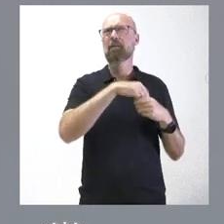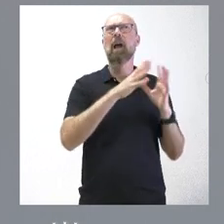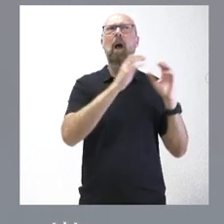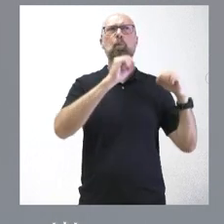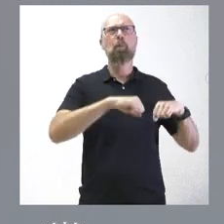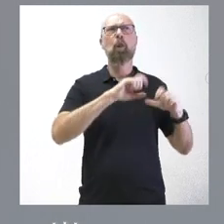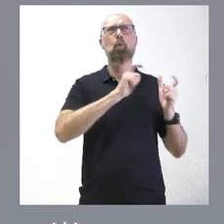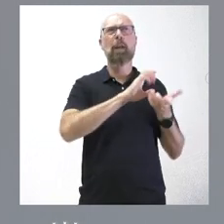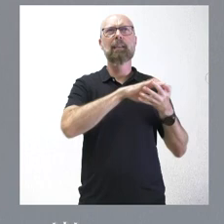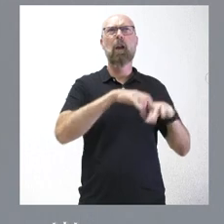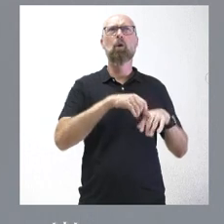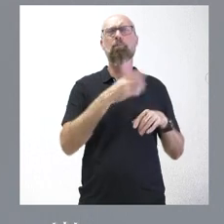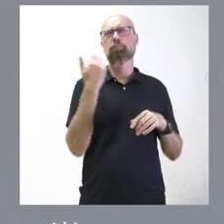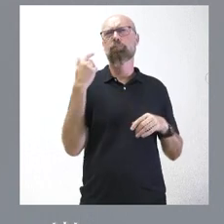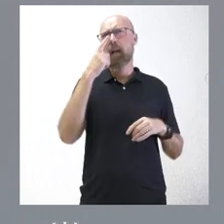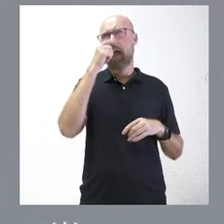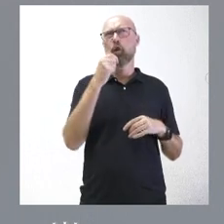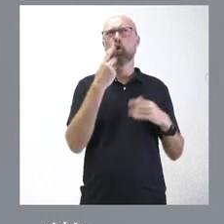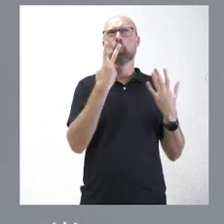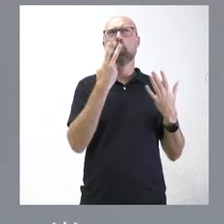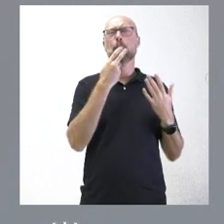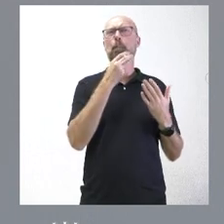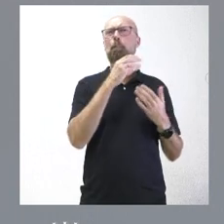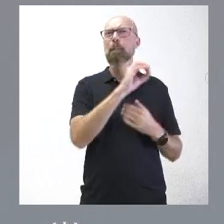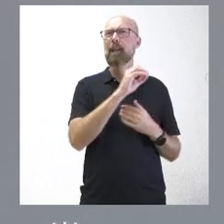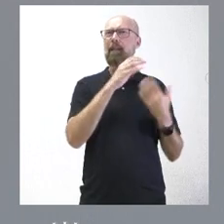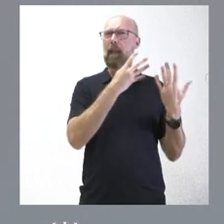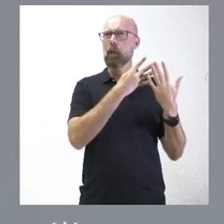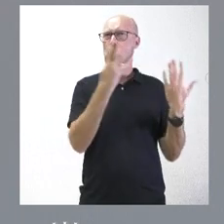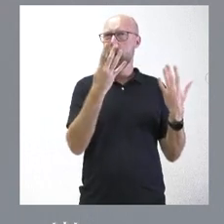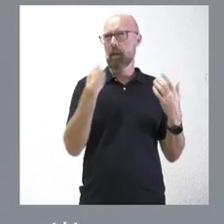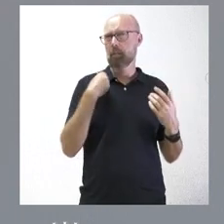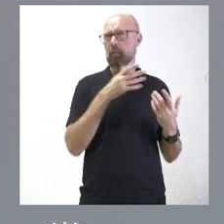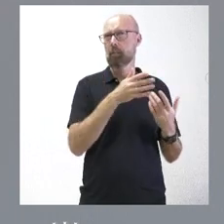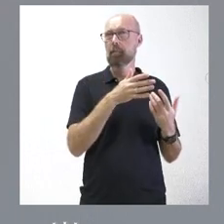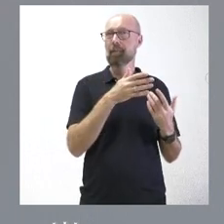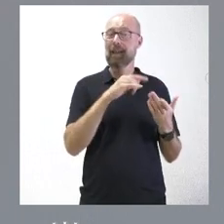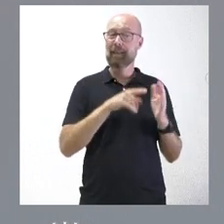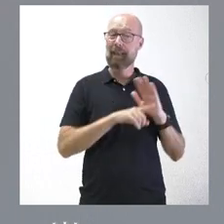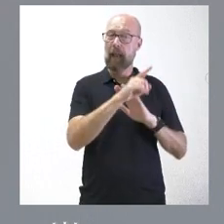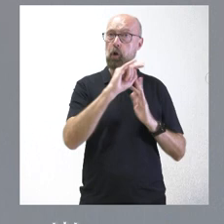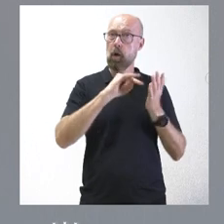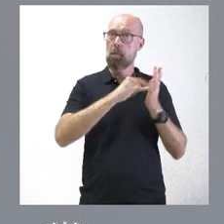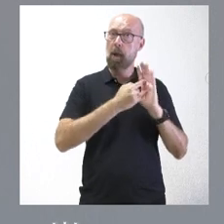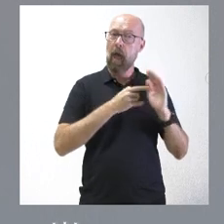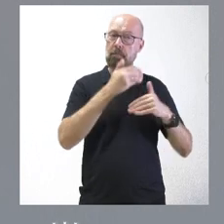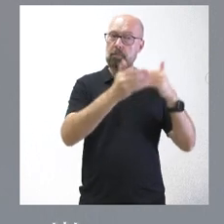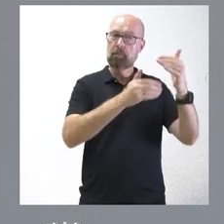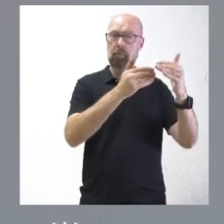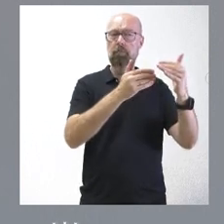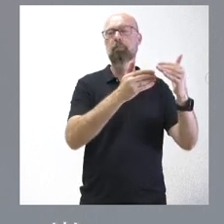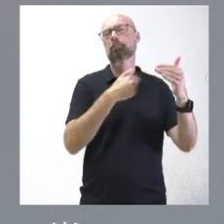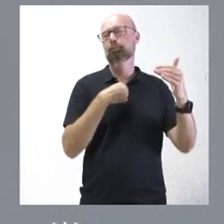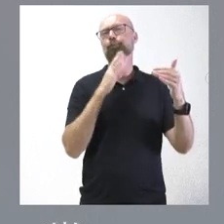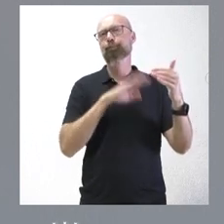del año 19 y en desarrollo de aquel plan pues ha aparecido oportuno elevarlo a